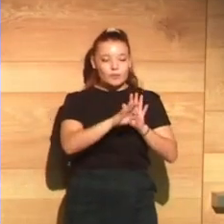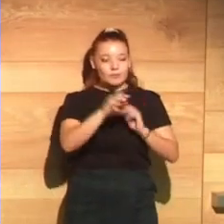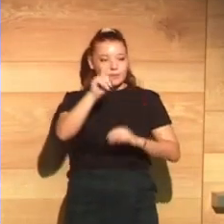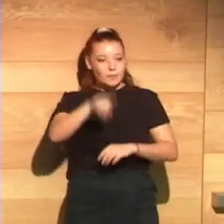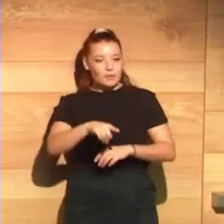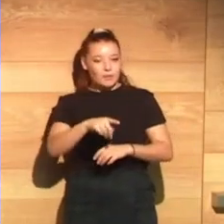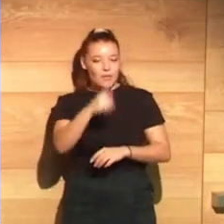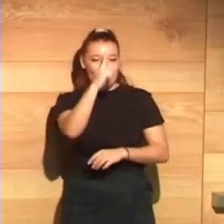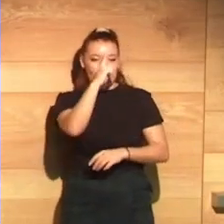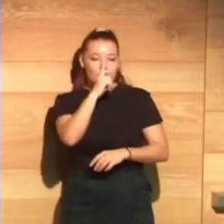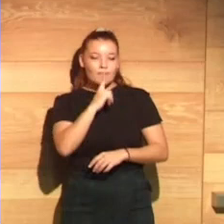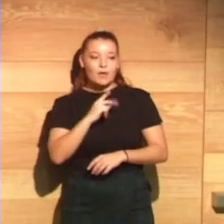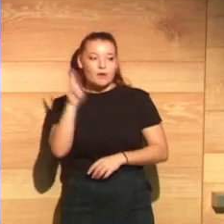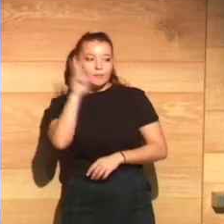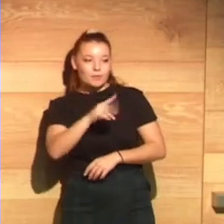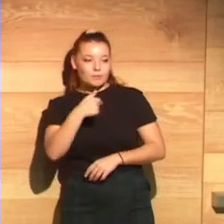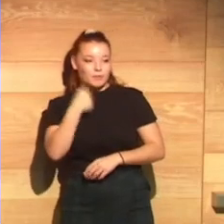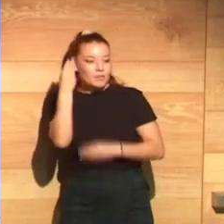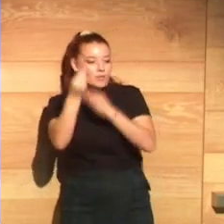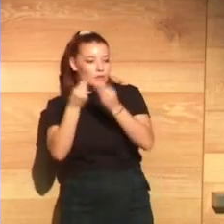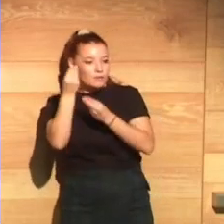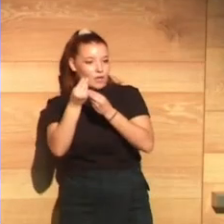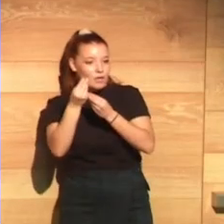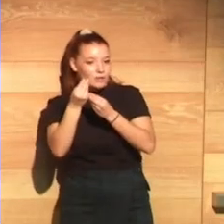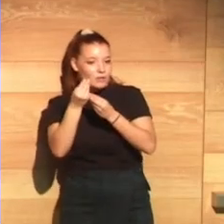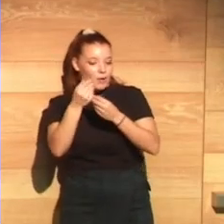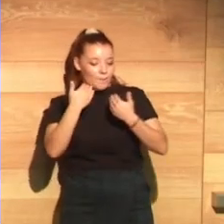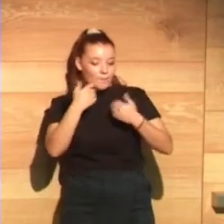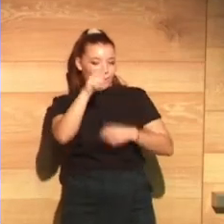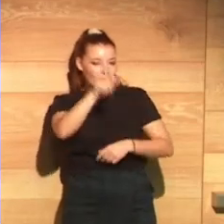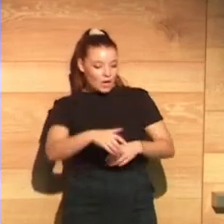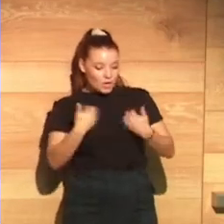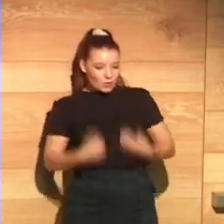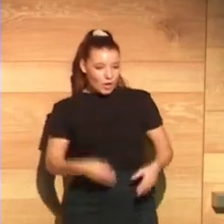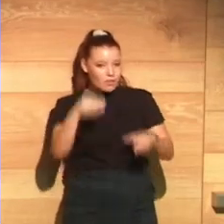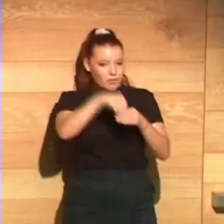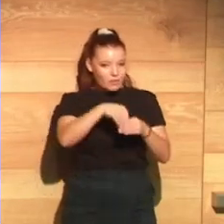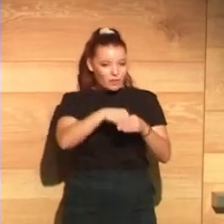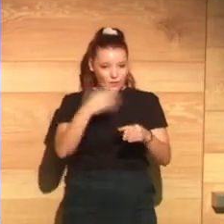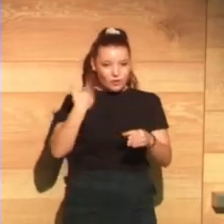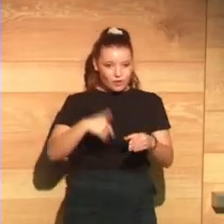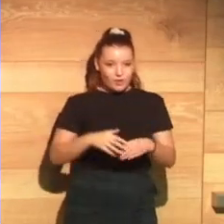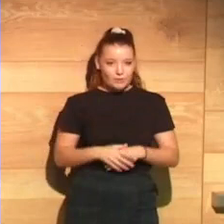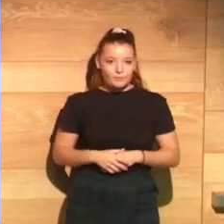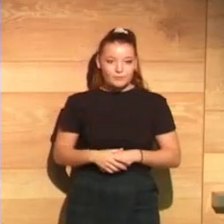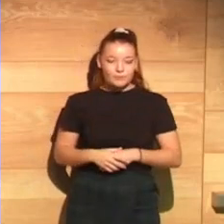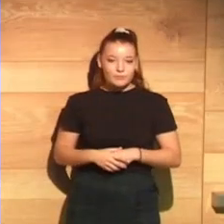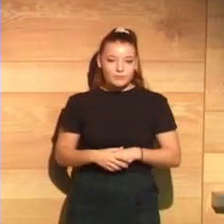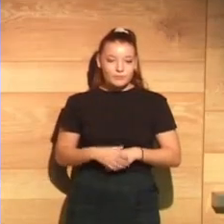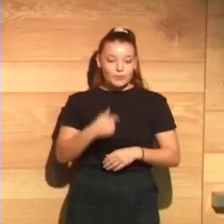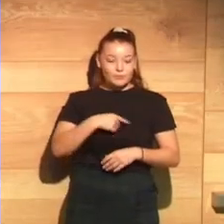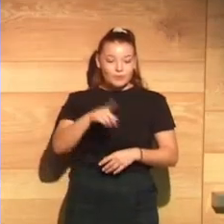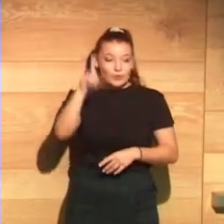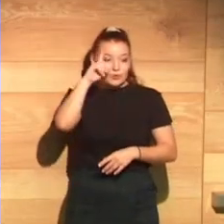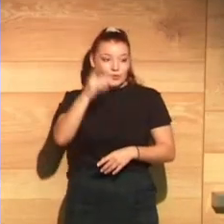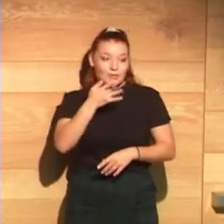la imagen haya algo que no está fuera, sino que está dentro del personaje, que te evoque algo.